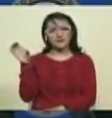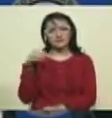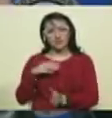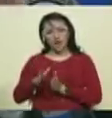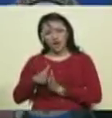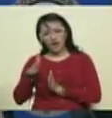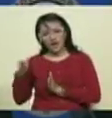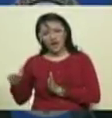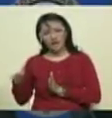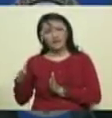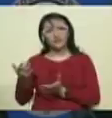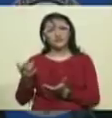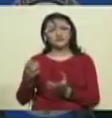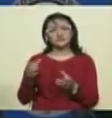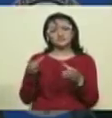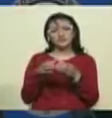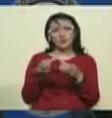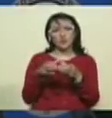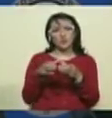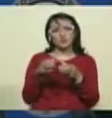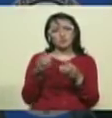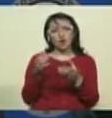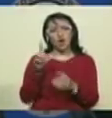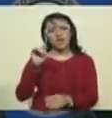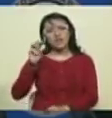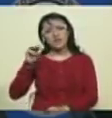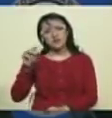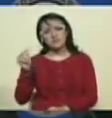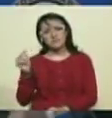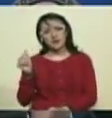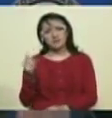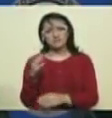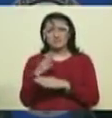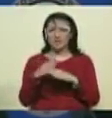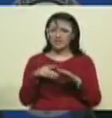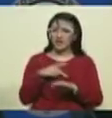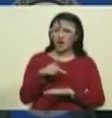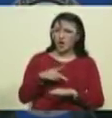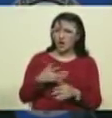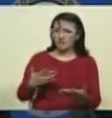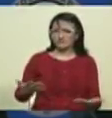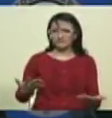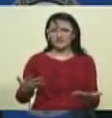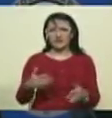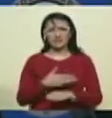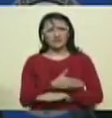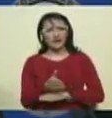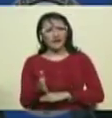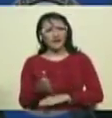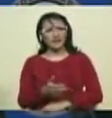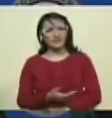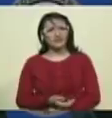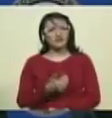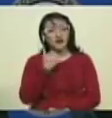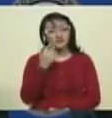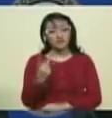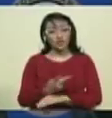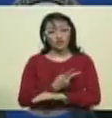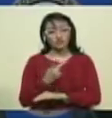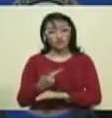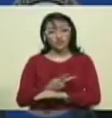que son del cartel del grupo este de Lima, ya decía, media hora, qué barbaridad, pero si estamos tarde. Pasaron casi dos